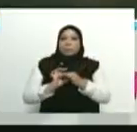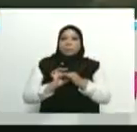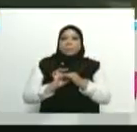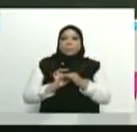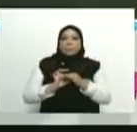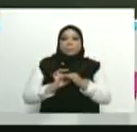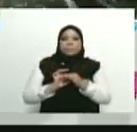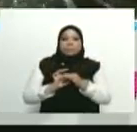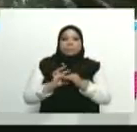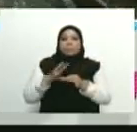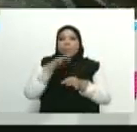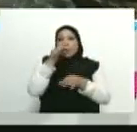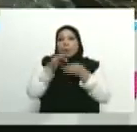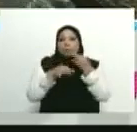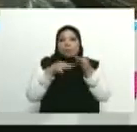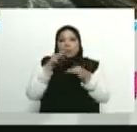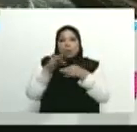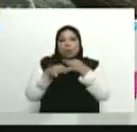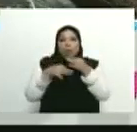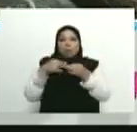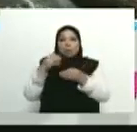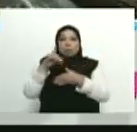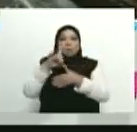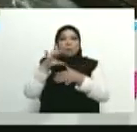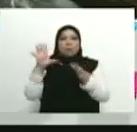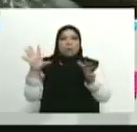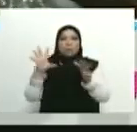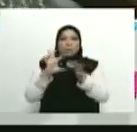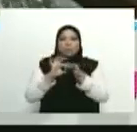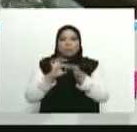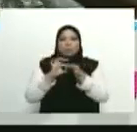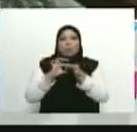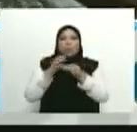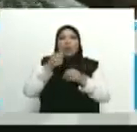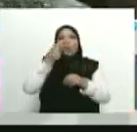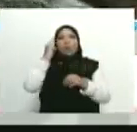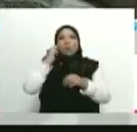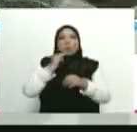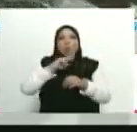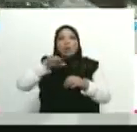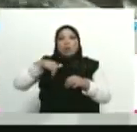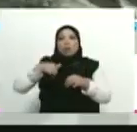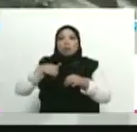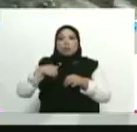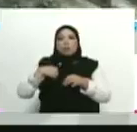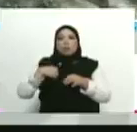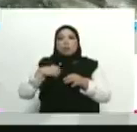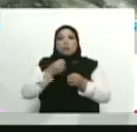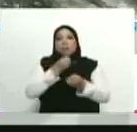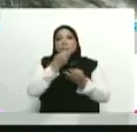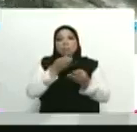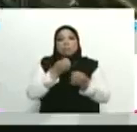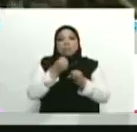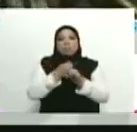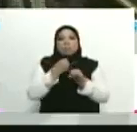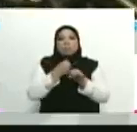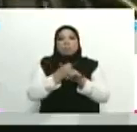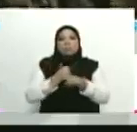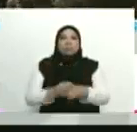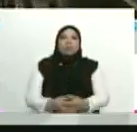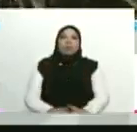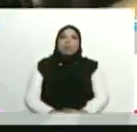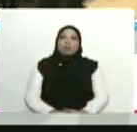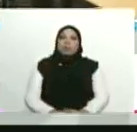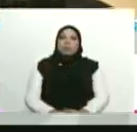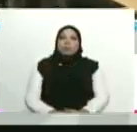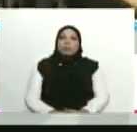la que se explica en la batalla del lago. Una unidad que a Bolívar y a todos nuestros patriotas le costó cuando uno ve el resultado